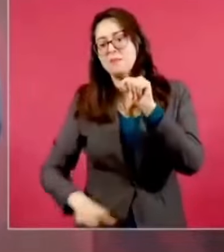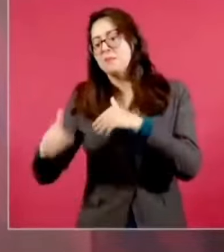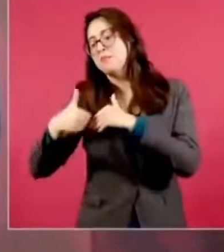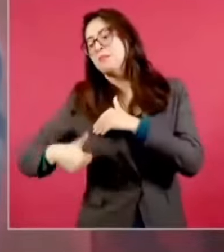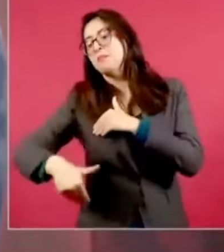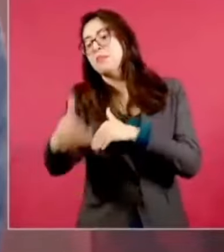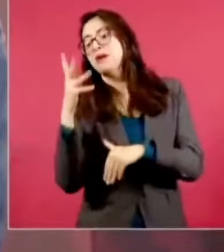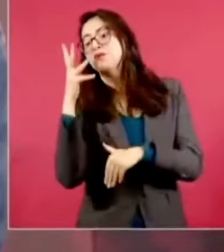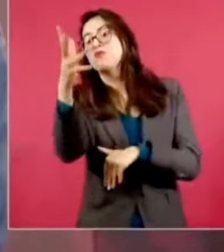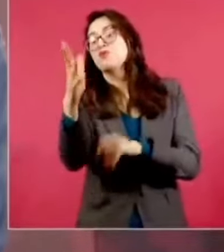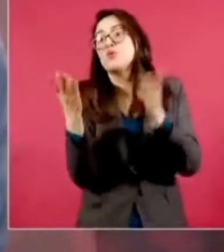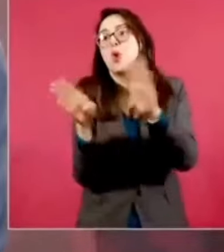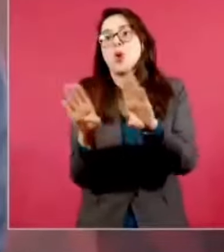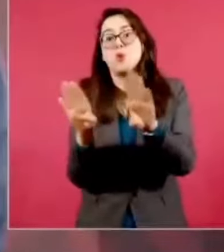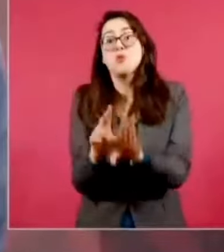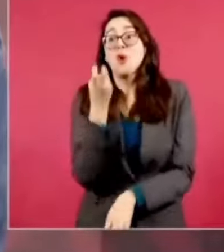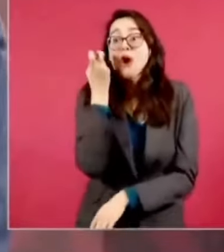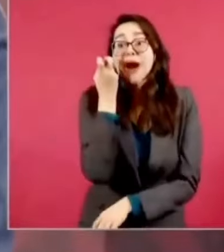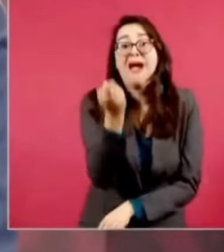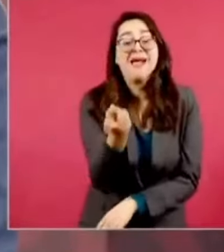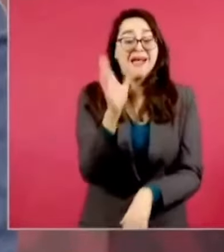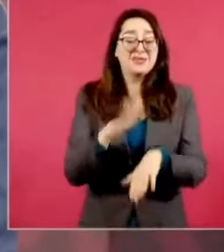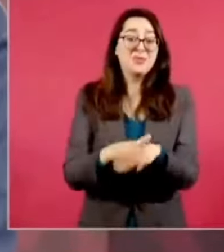Y eso considero es lo más importante.